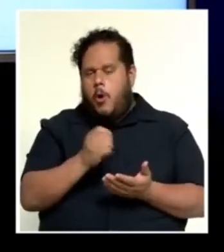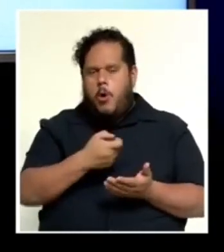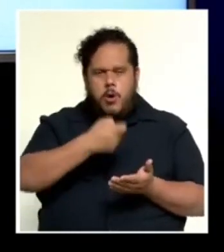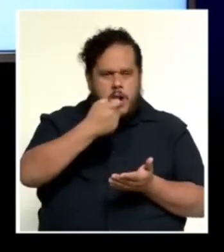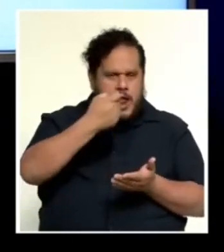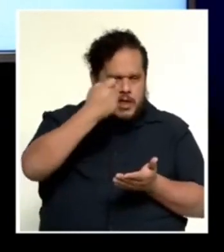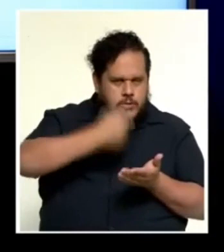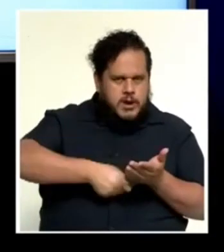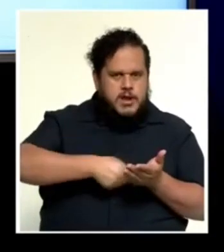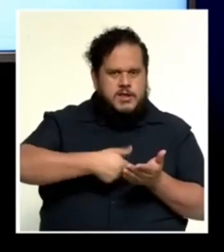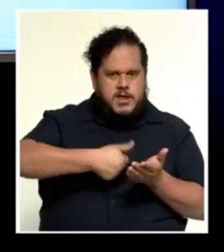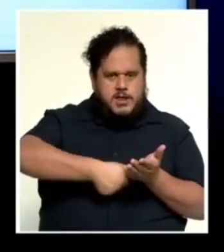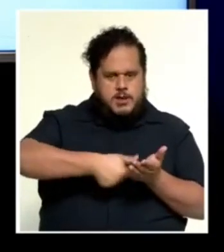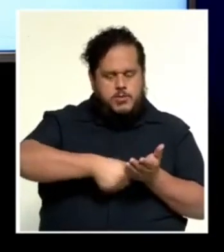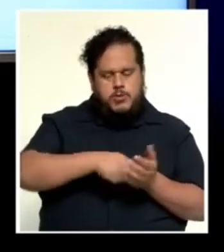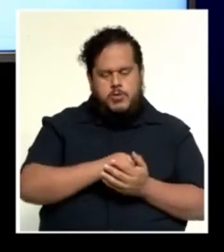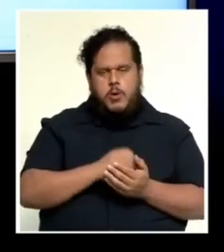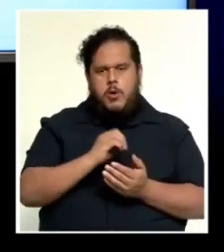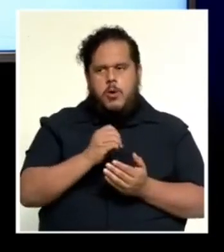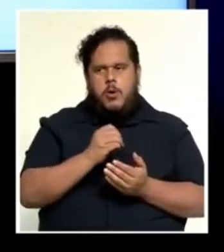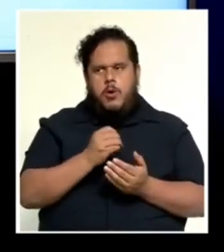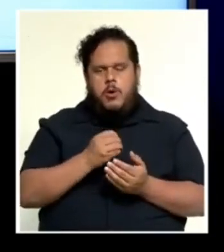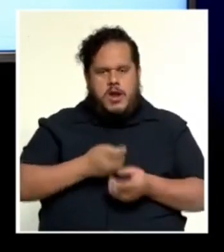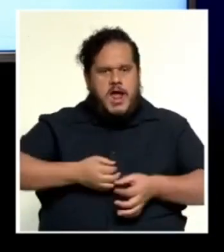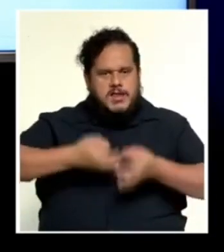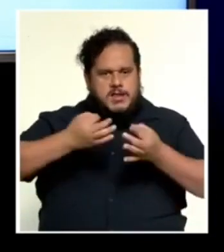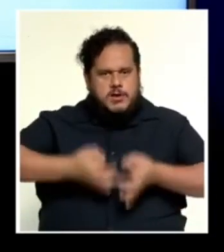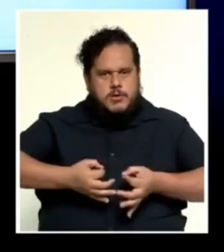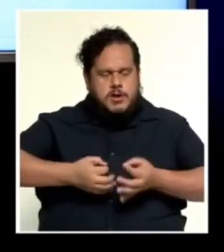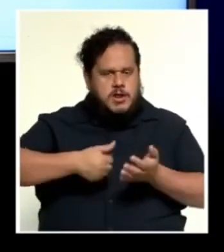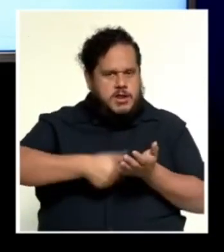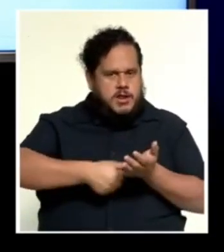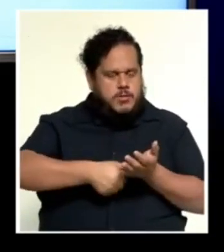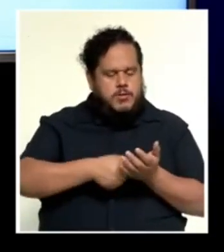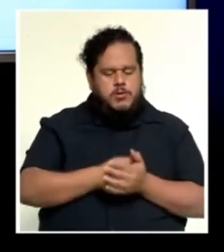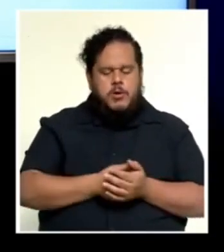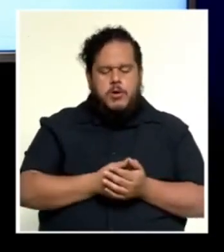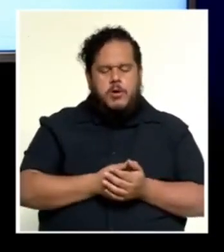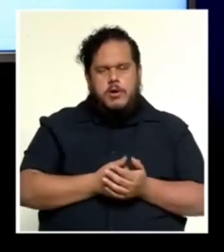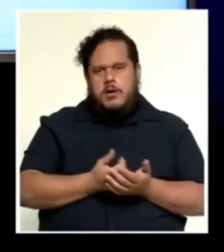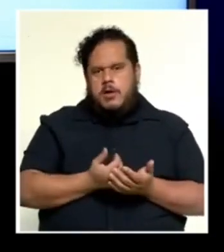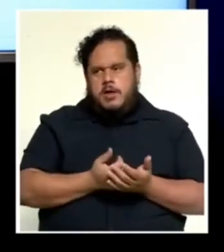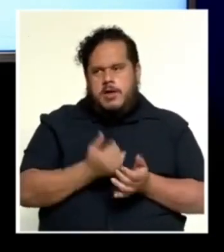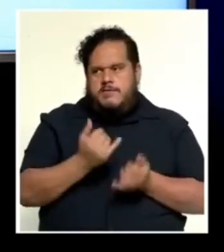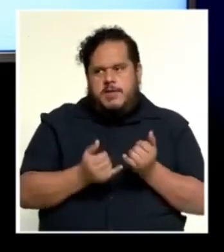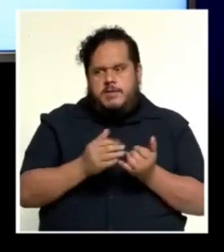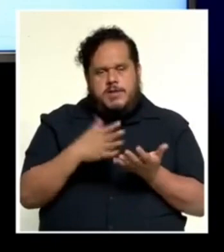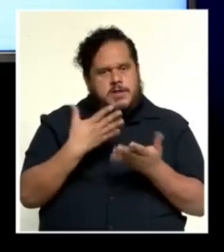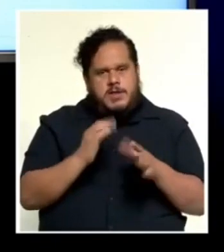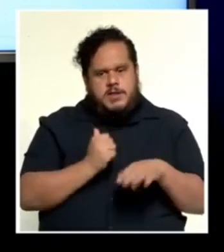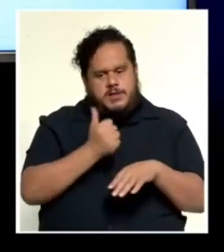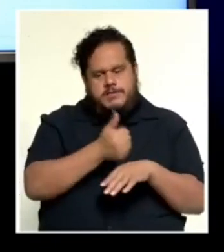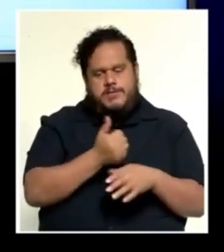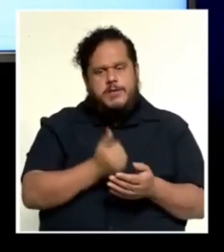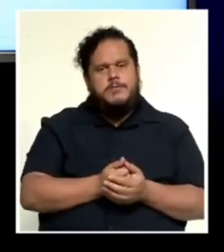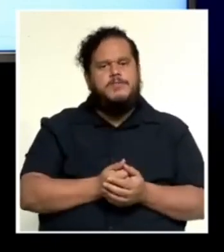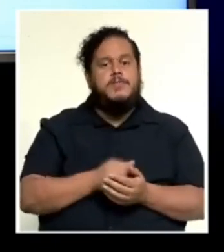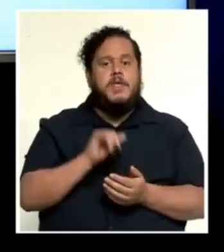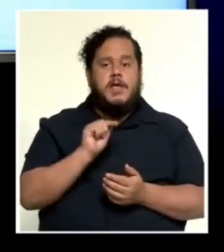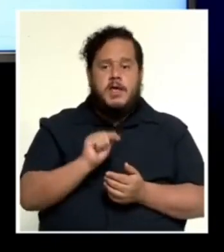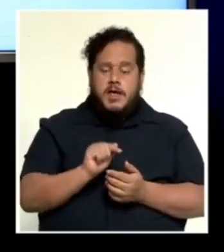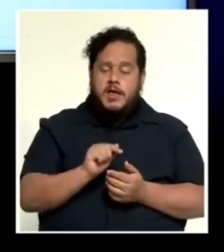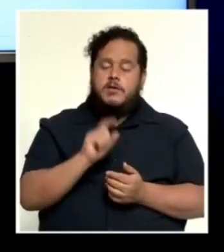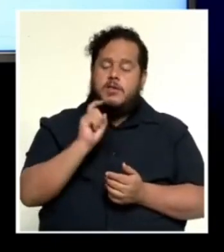voto, ¿verdad? O como la certeza de que efectivamente el voto esté, digamos, finalmente definido. Esto hay